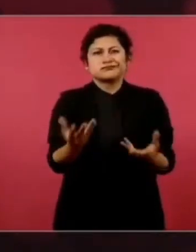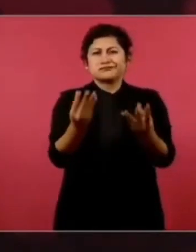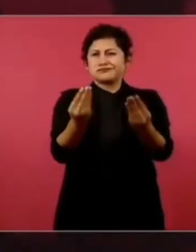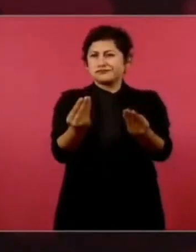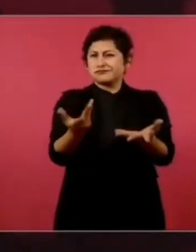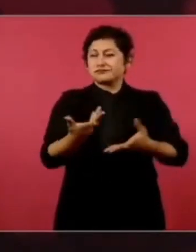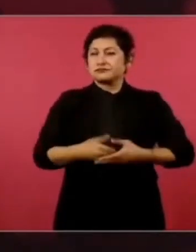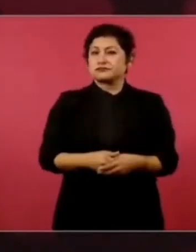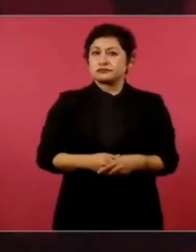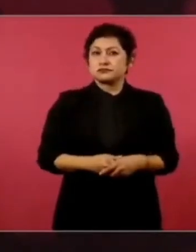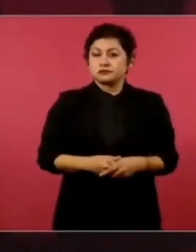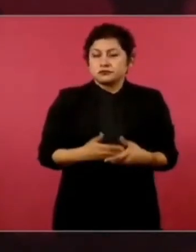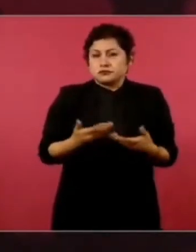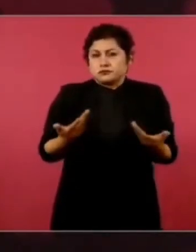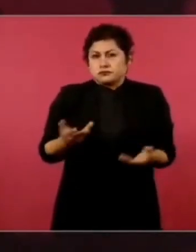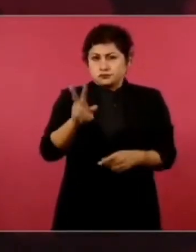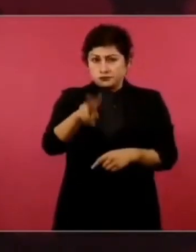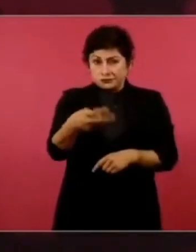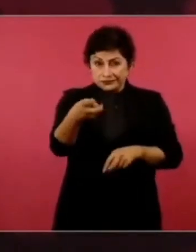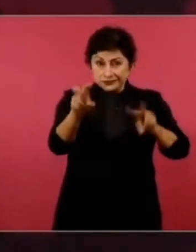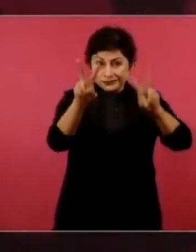lo sabe la gente.